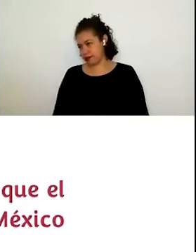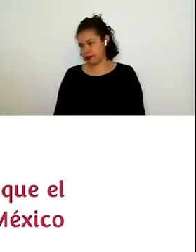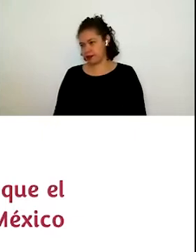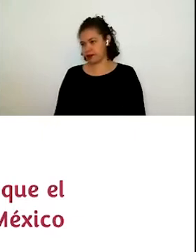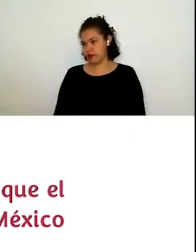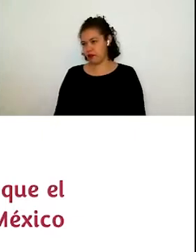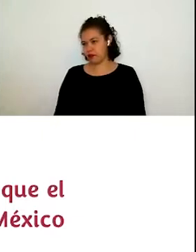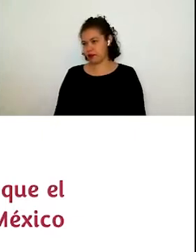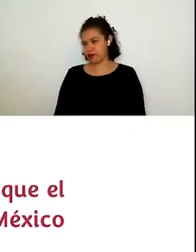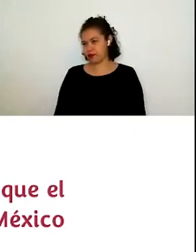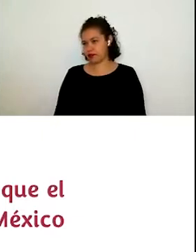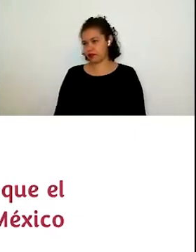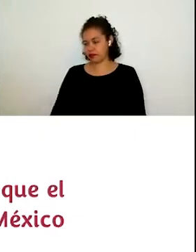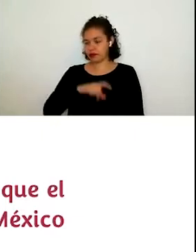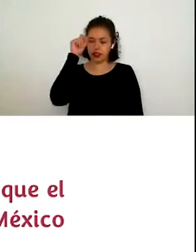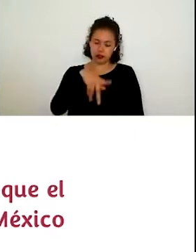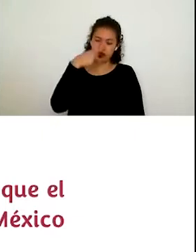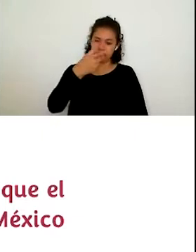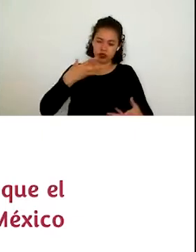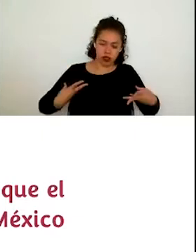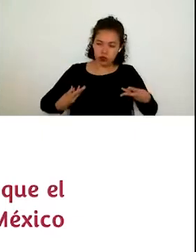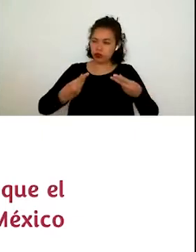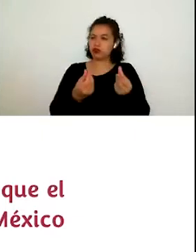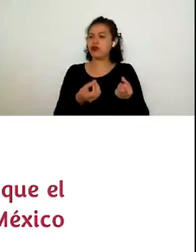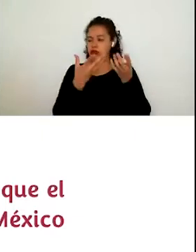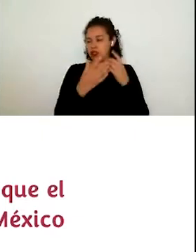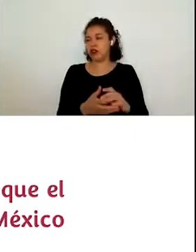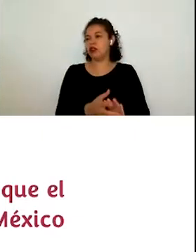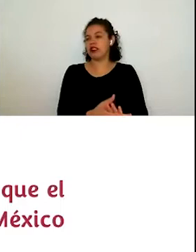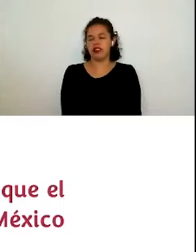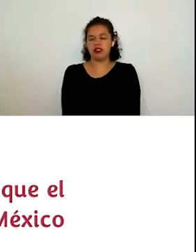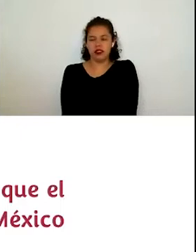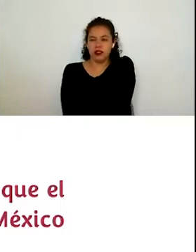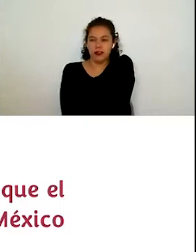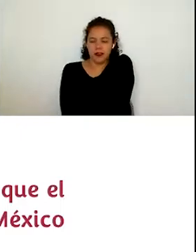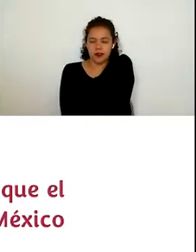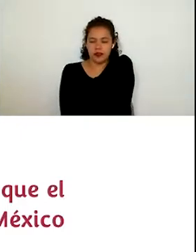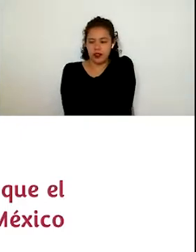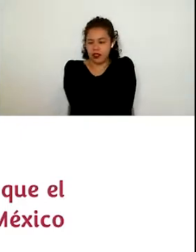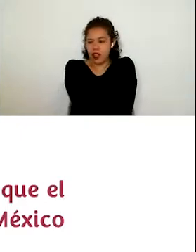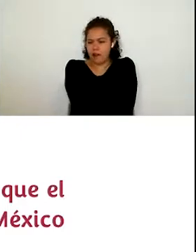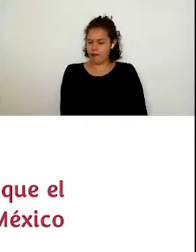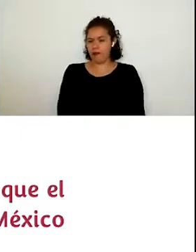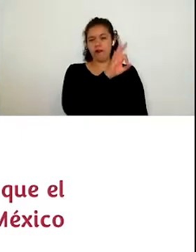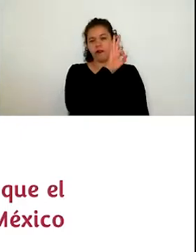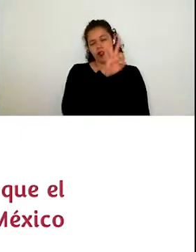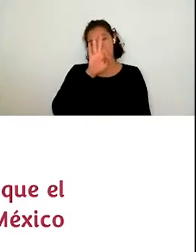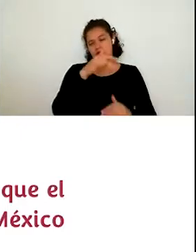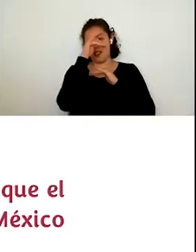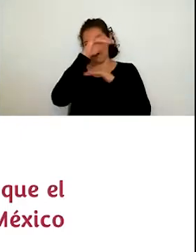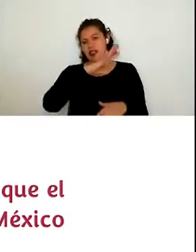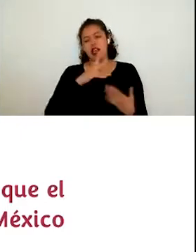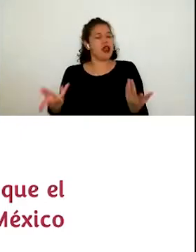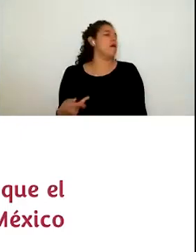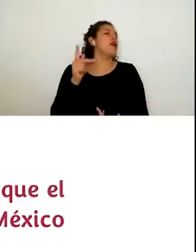también de su presupuesto. Tienen ciertas fechas y de todas maneras la Junta siempre les